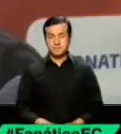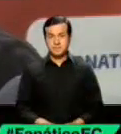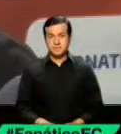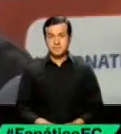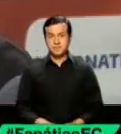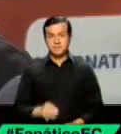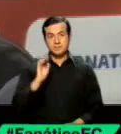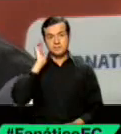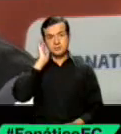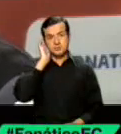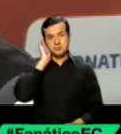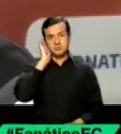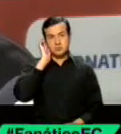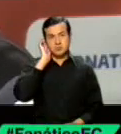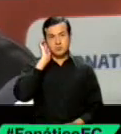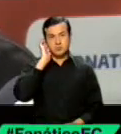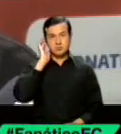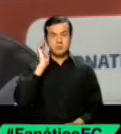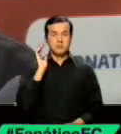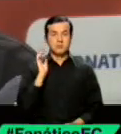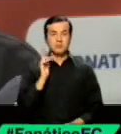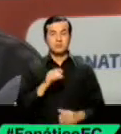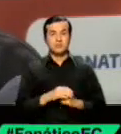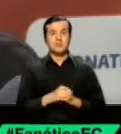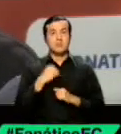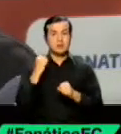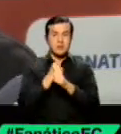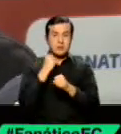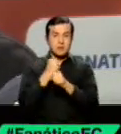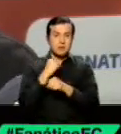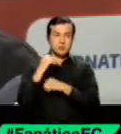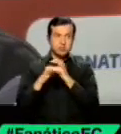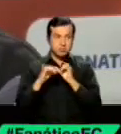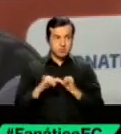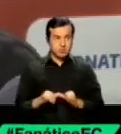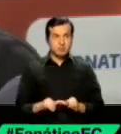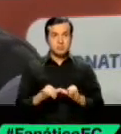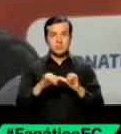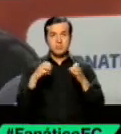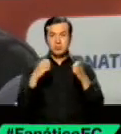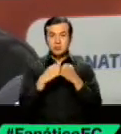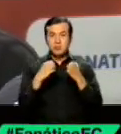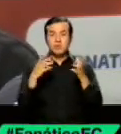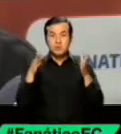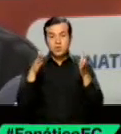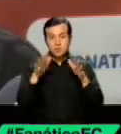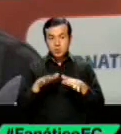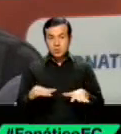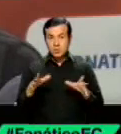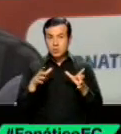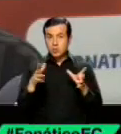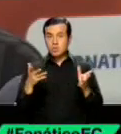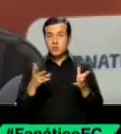jugadores que estaban condicionados, lo que fuimos trabajando con ellos y con el plantel es de poder abordar